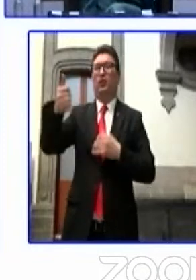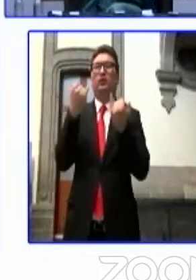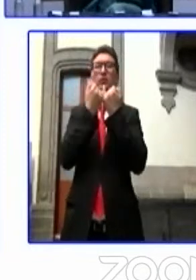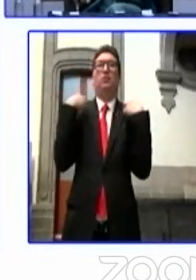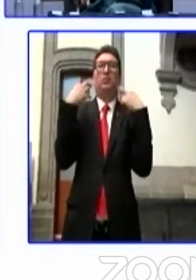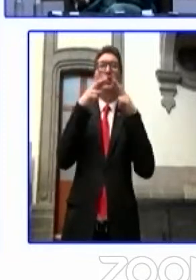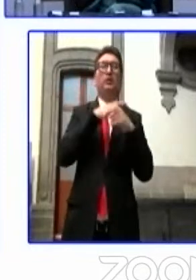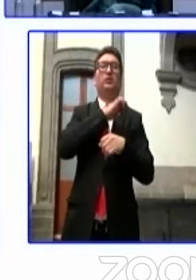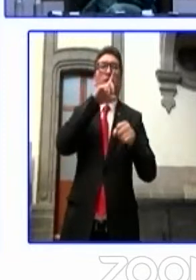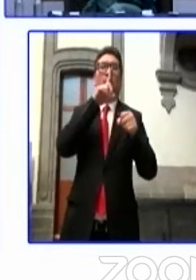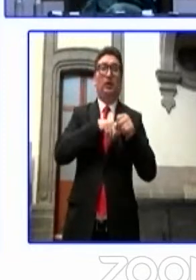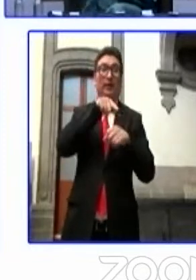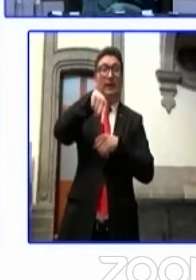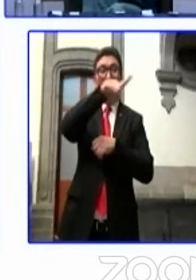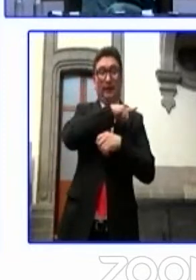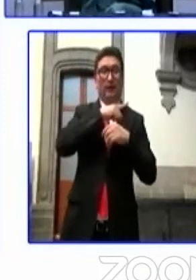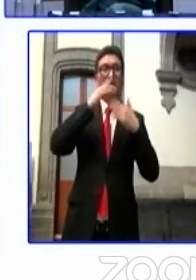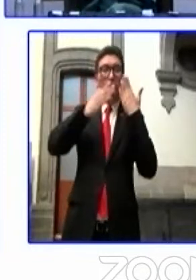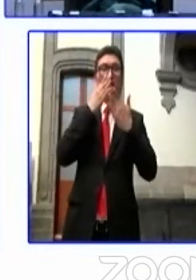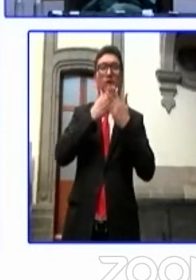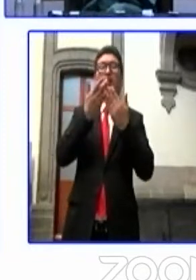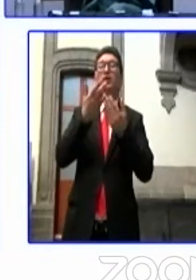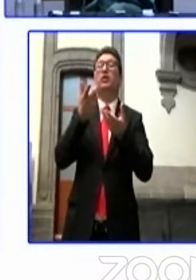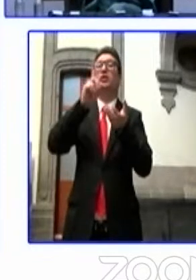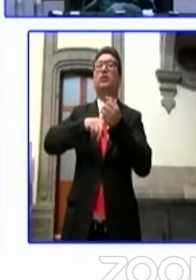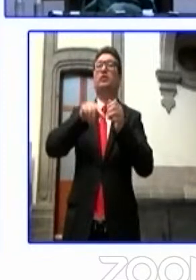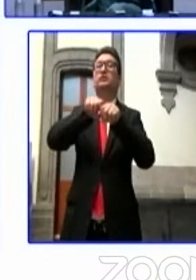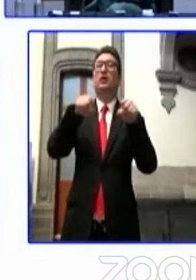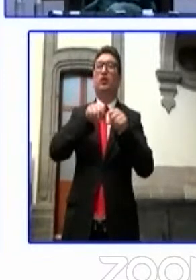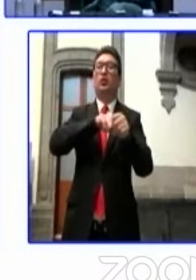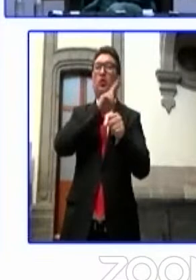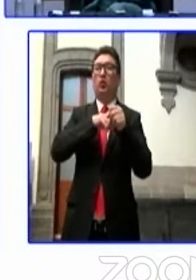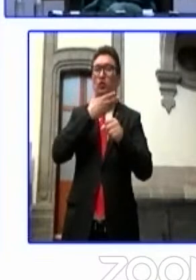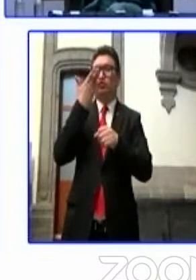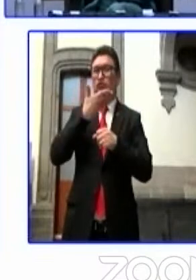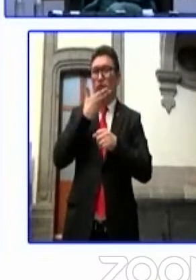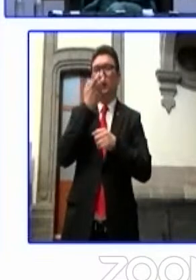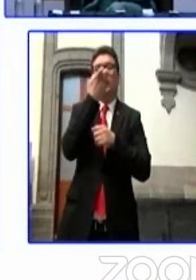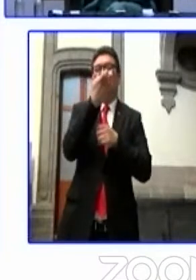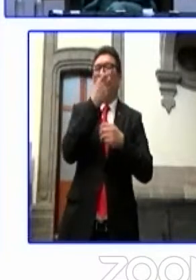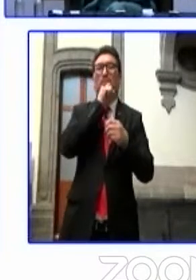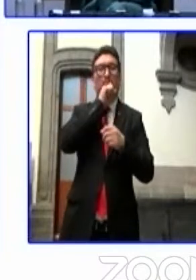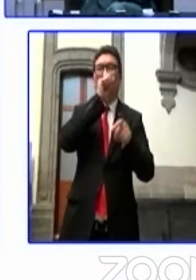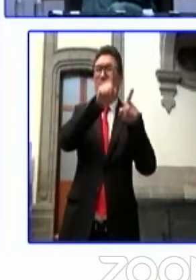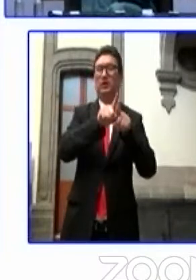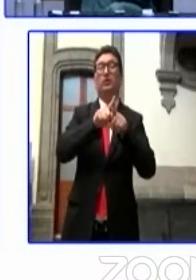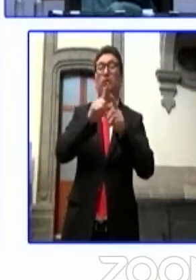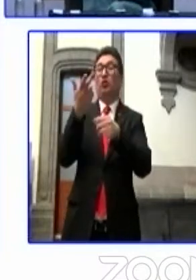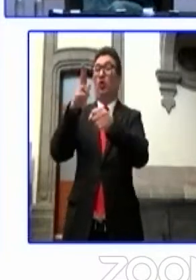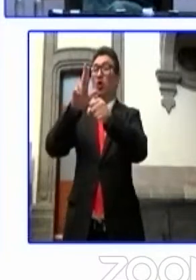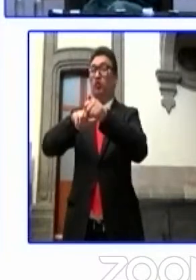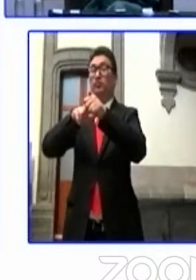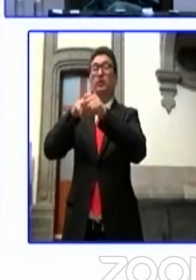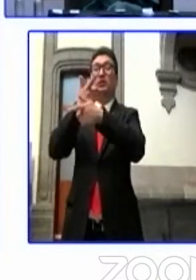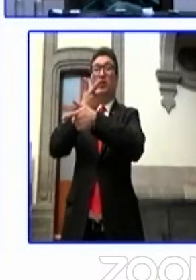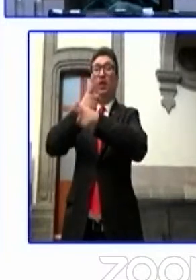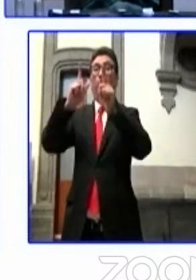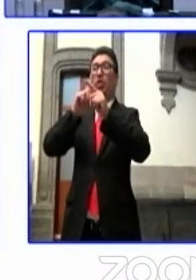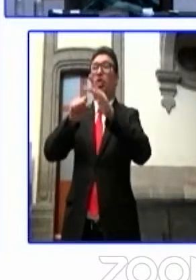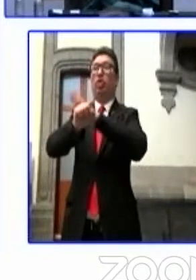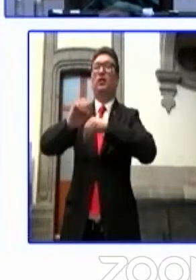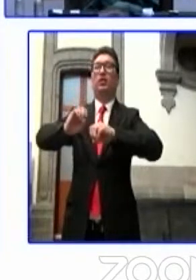educación especial en el aula regular. Bueno, lo mismo, la desinstitucionalización es un proceso. No vamos a sacar a las